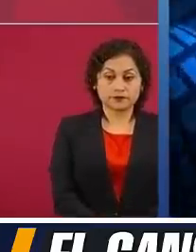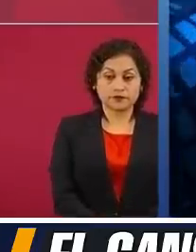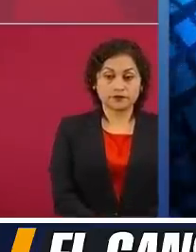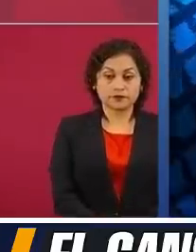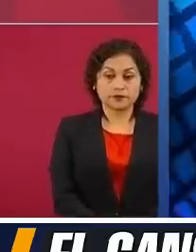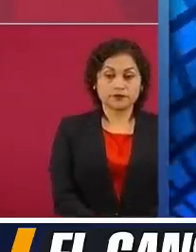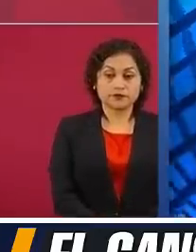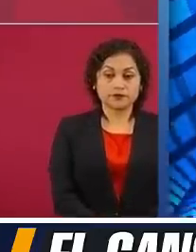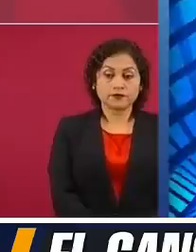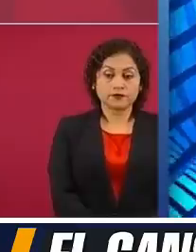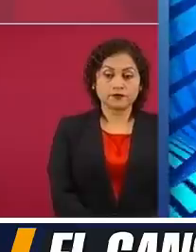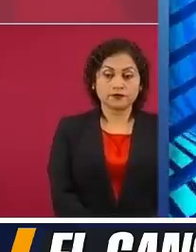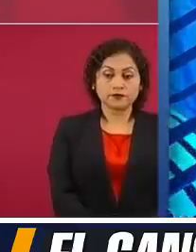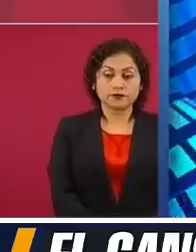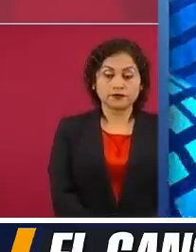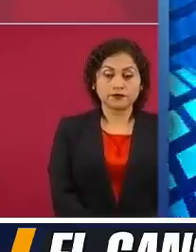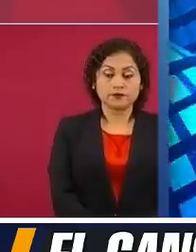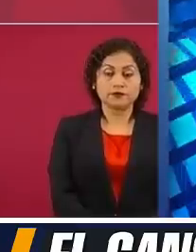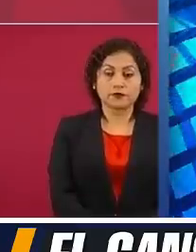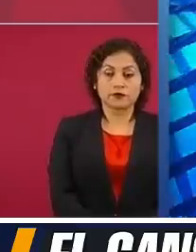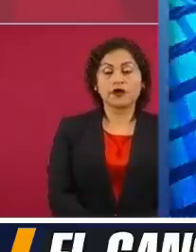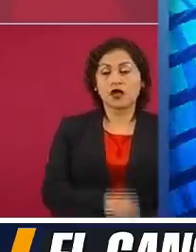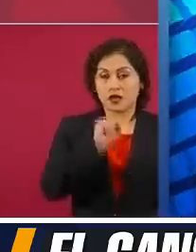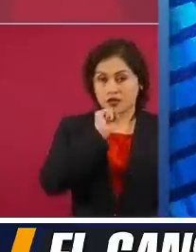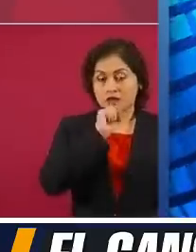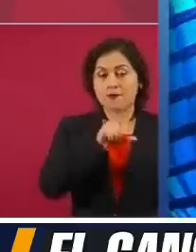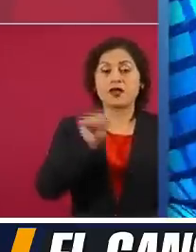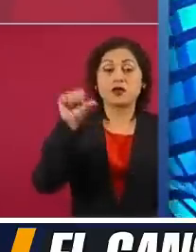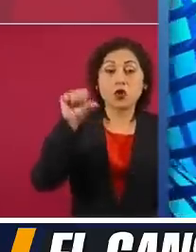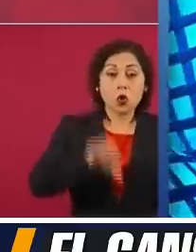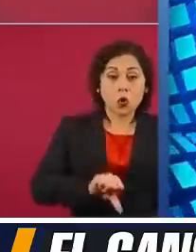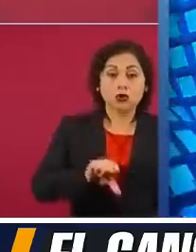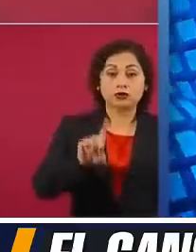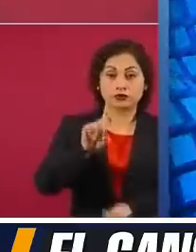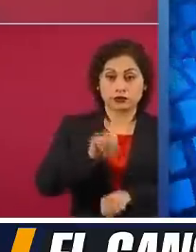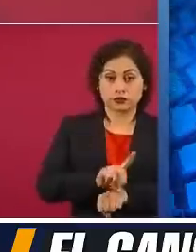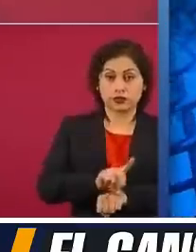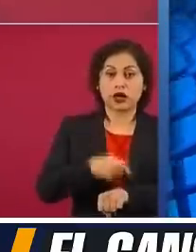Voy a proponer el día de hoy